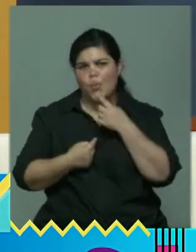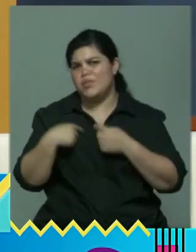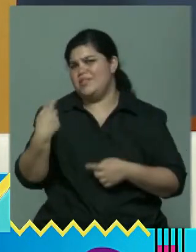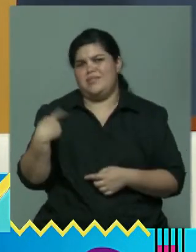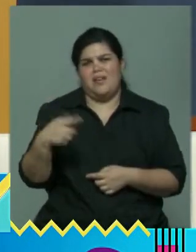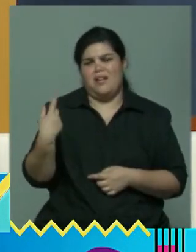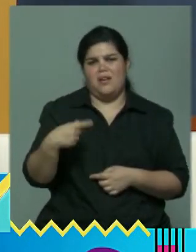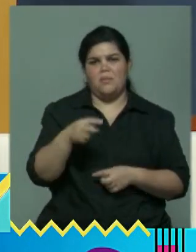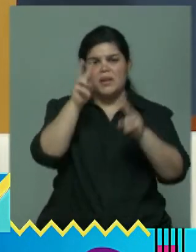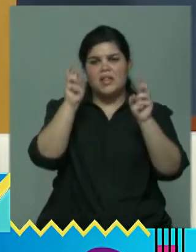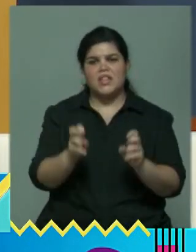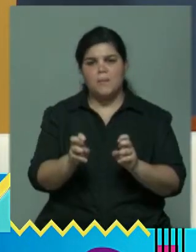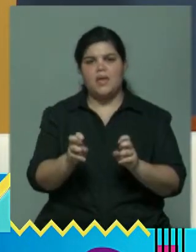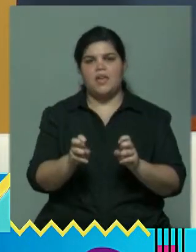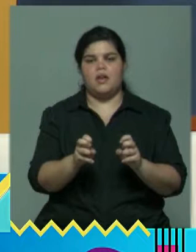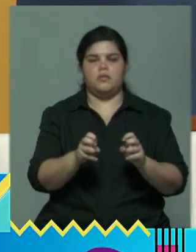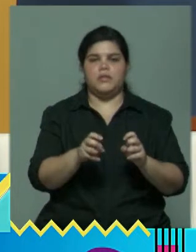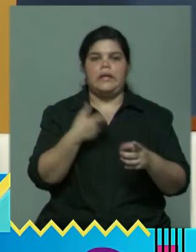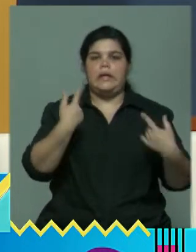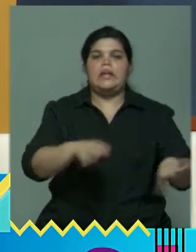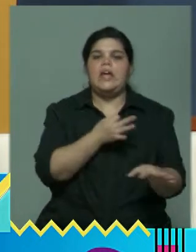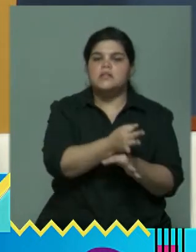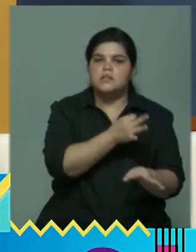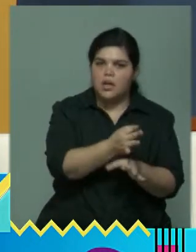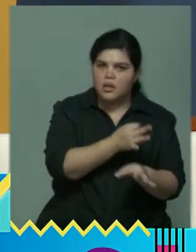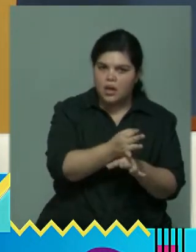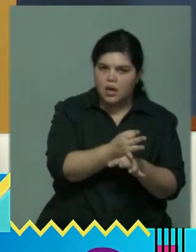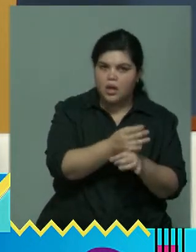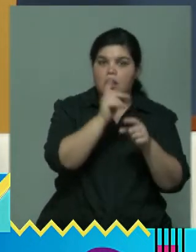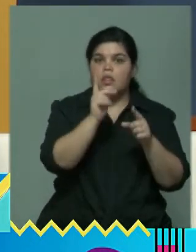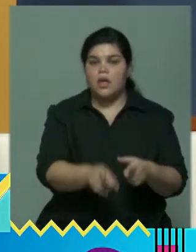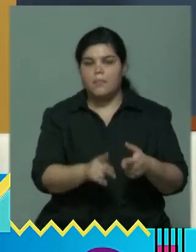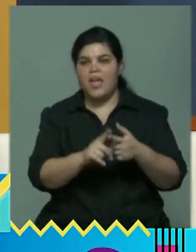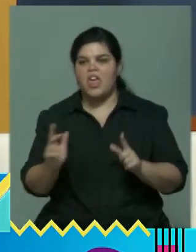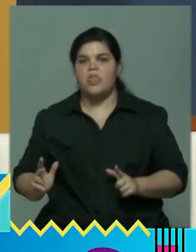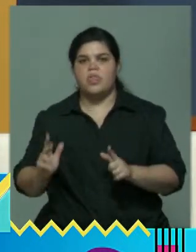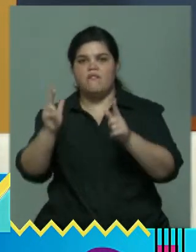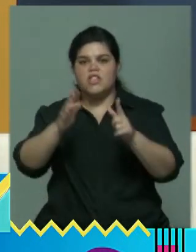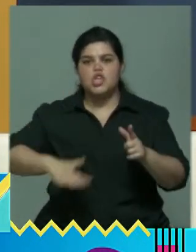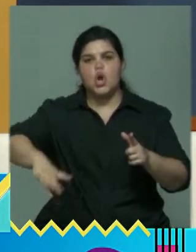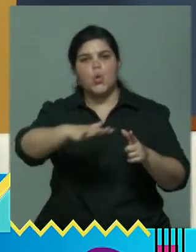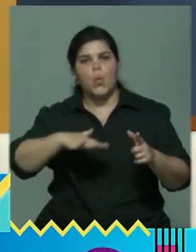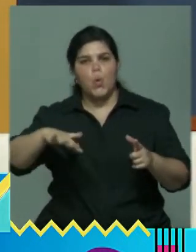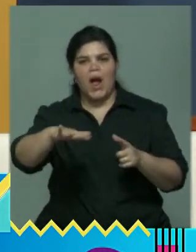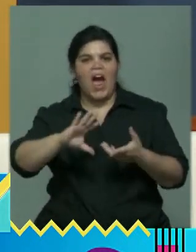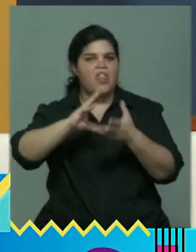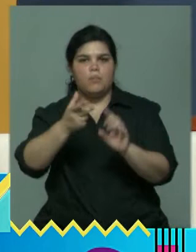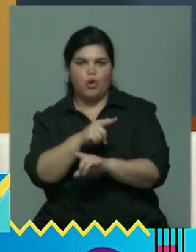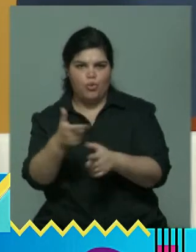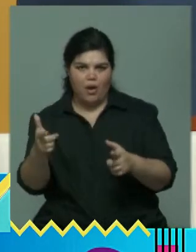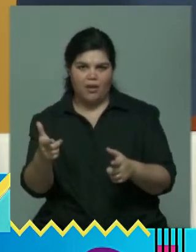la adaptabilidad tanto de los contenidos, ¿sí? Claro. como también de la estructura edilicia, digamos, Claro. de la situación. Pero